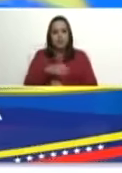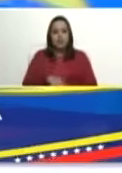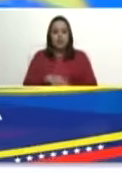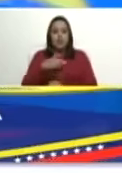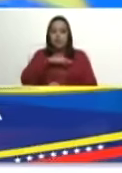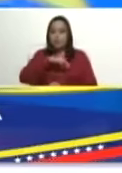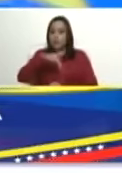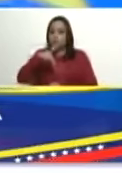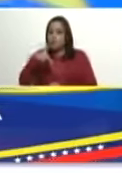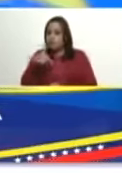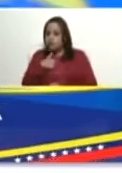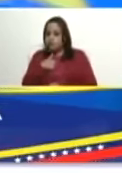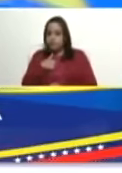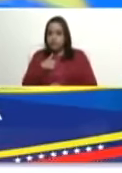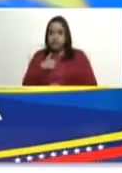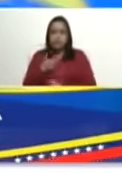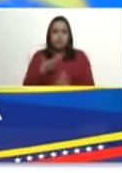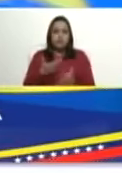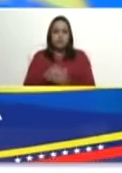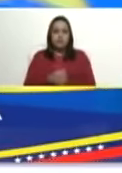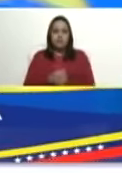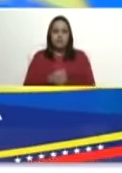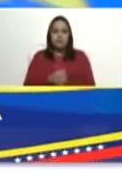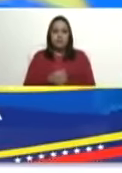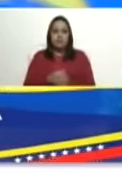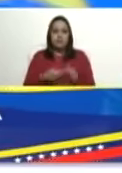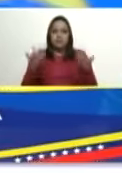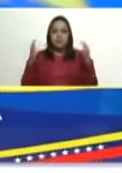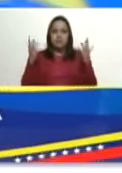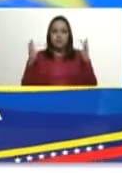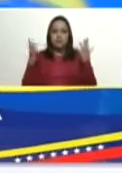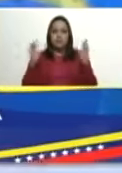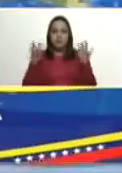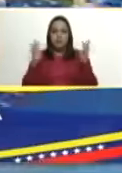Nosotros no estamos...